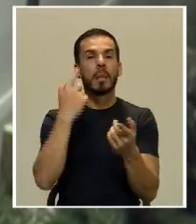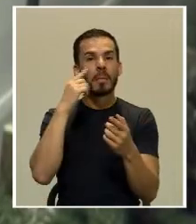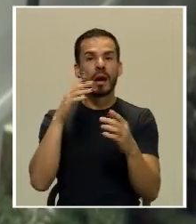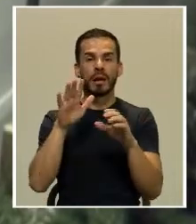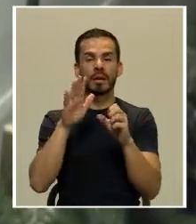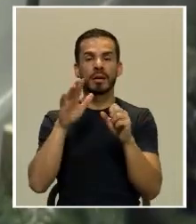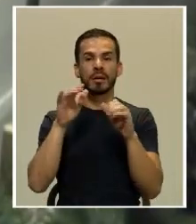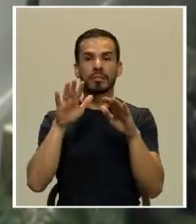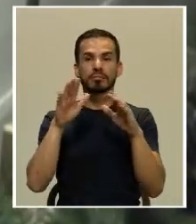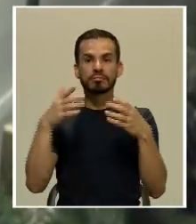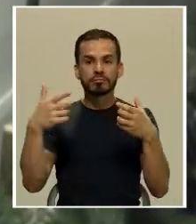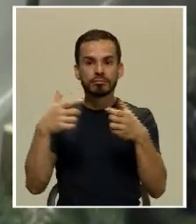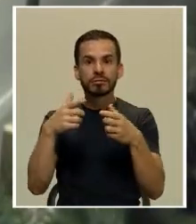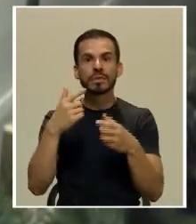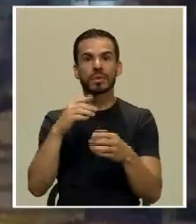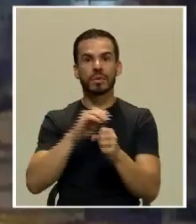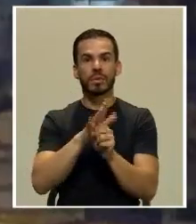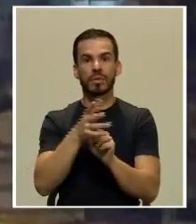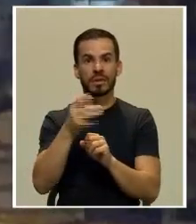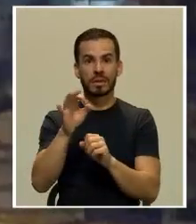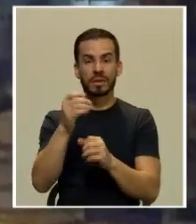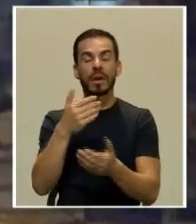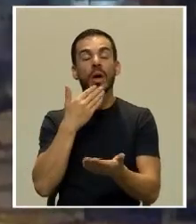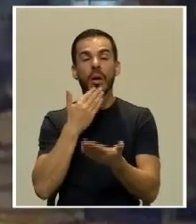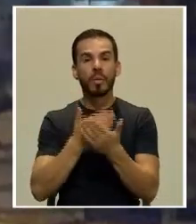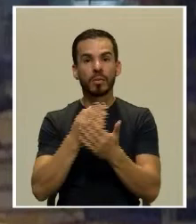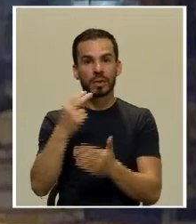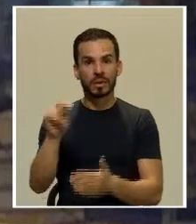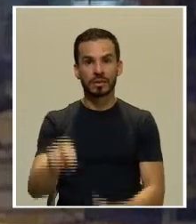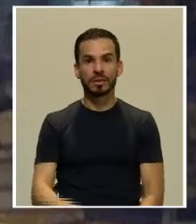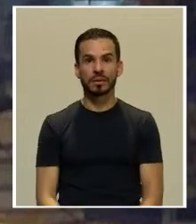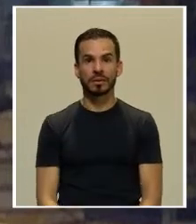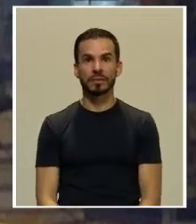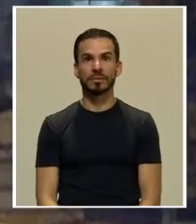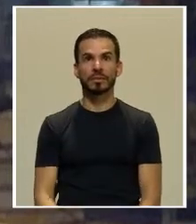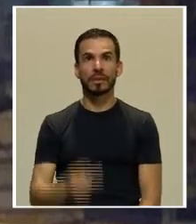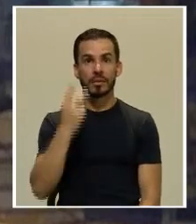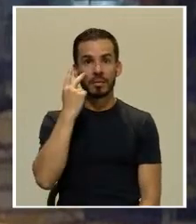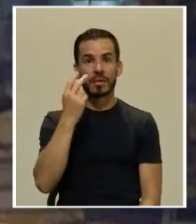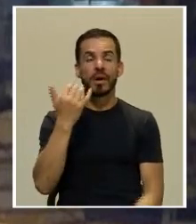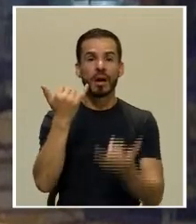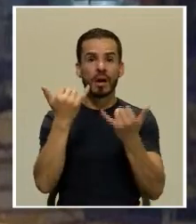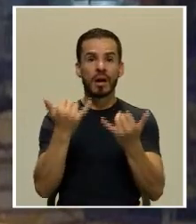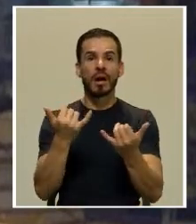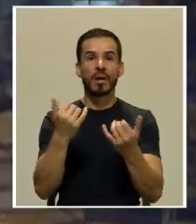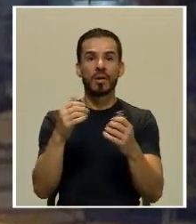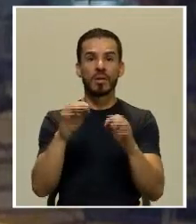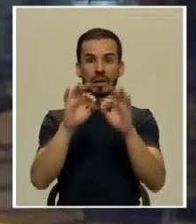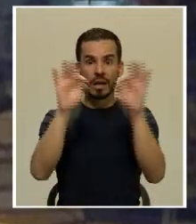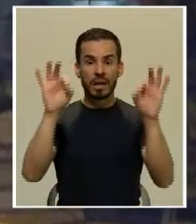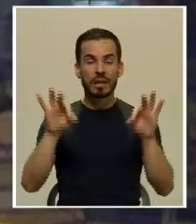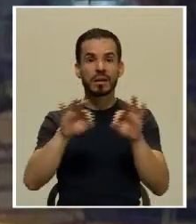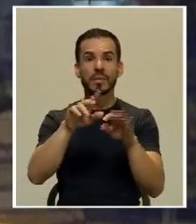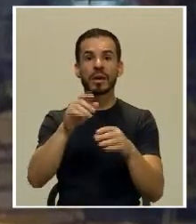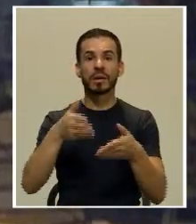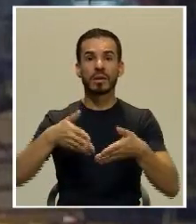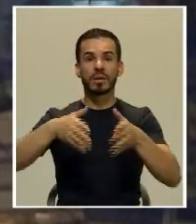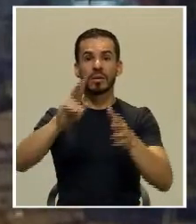para contener el COVID-19. Eso es una muy buena noticia. Estamos viendo ahora imágenes de la